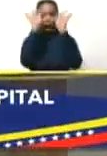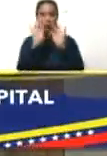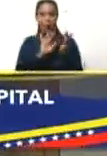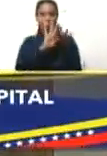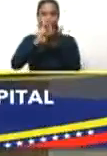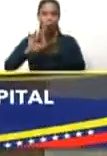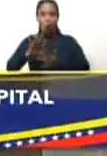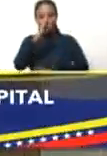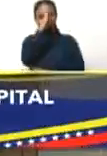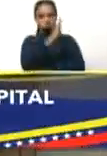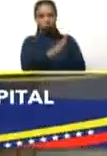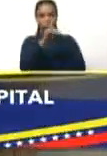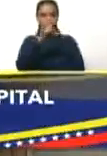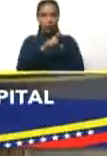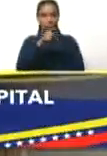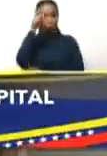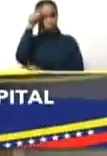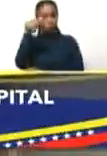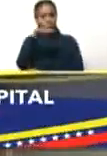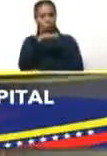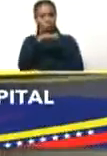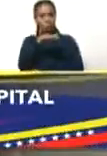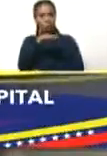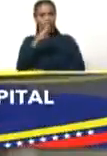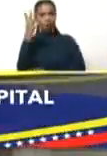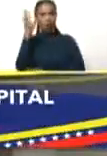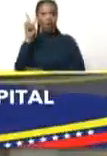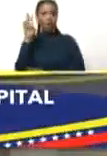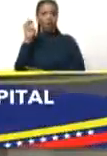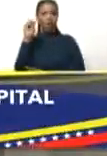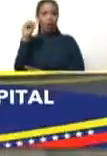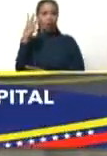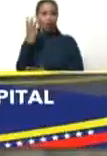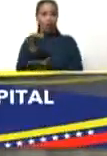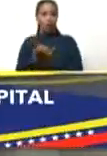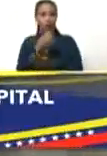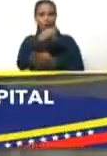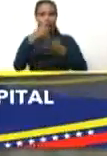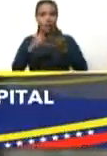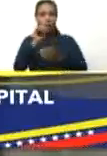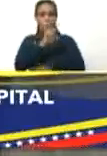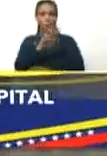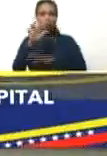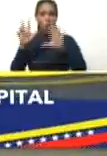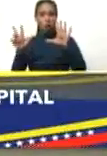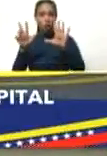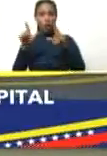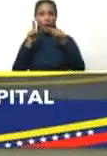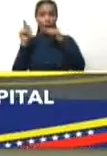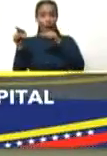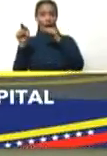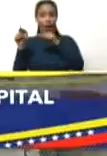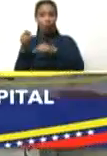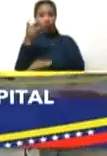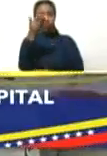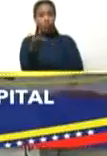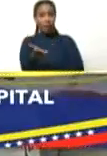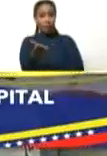conectarse directamente con las necesidades del pueblo. La aplicación BenApp, la línea 58. Y allí usted